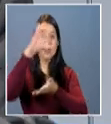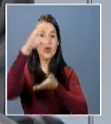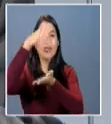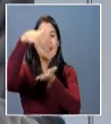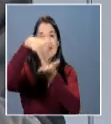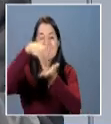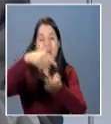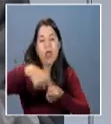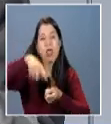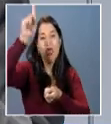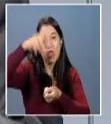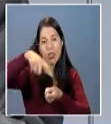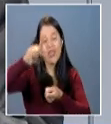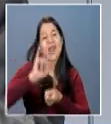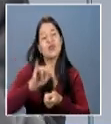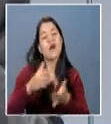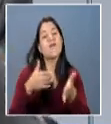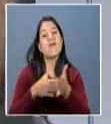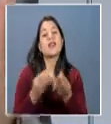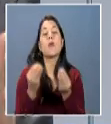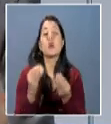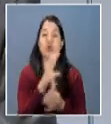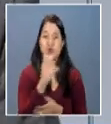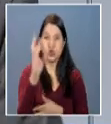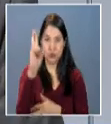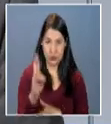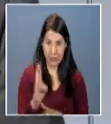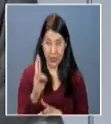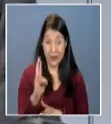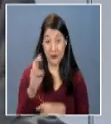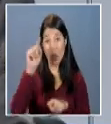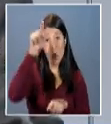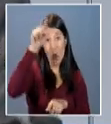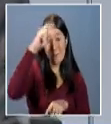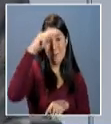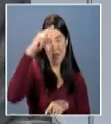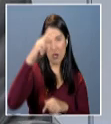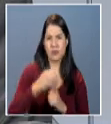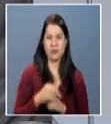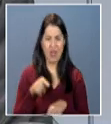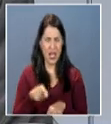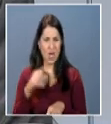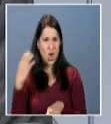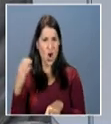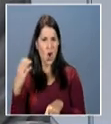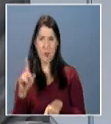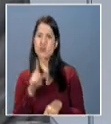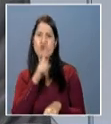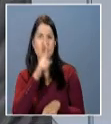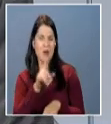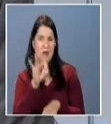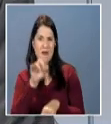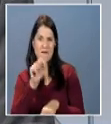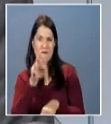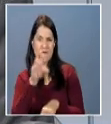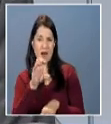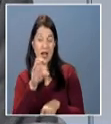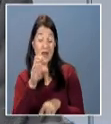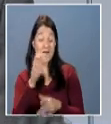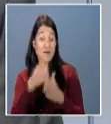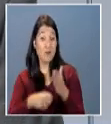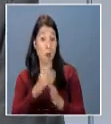vamos a ver, pero empecemos por lo que está pasando en Colombia y lo que está pasando en México. En Colombia no es cierto que las FARC estén firmando la paz de forma completa.